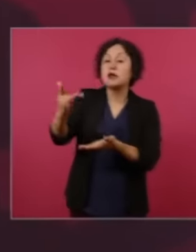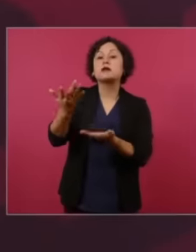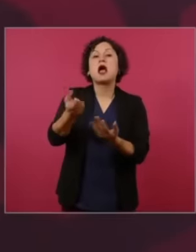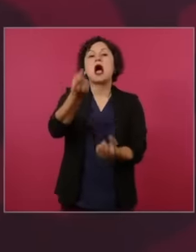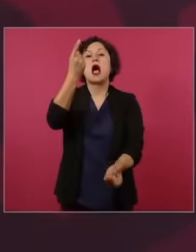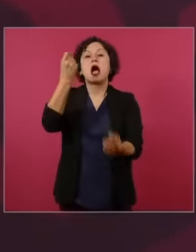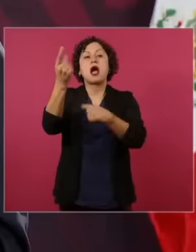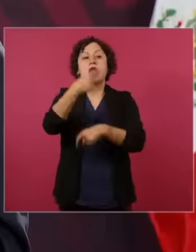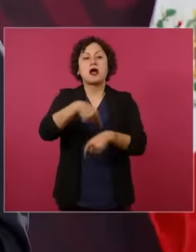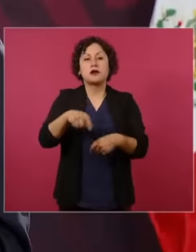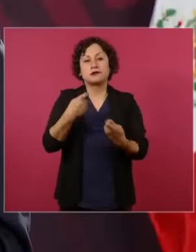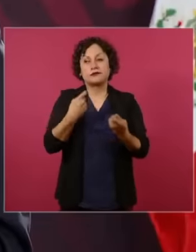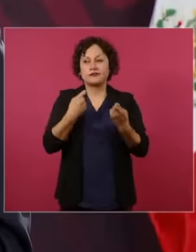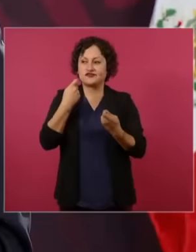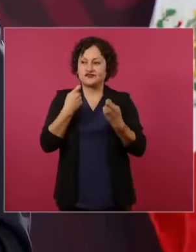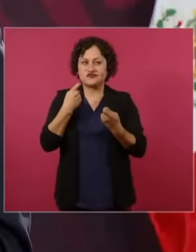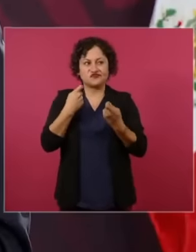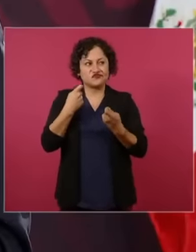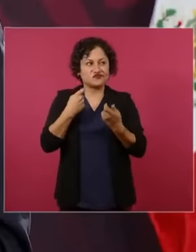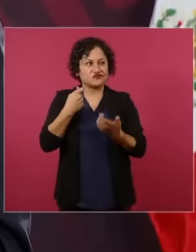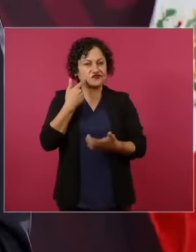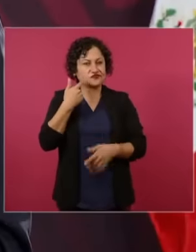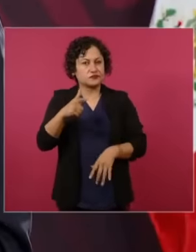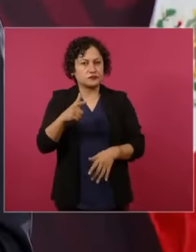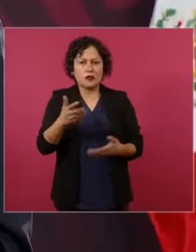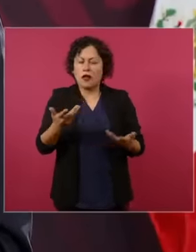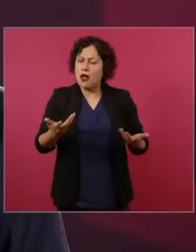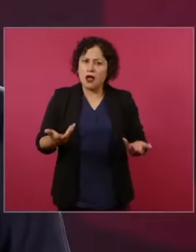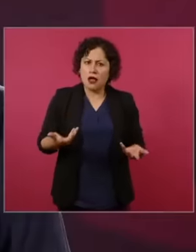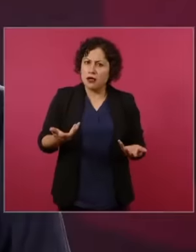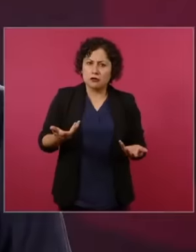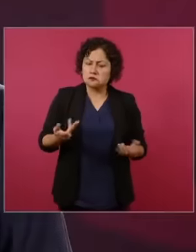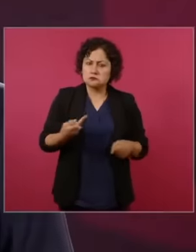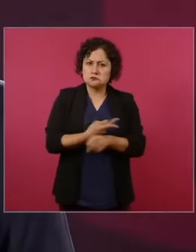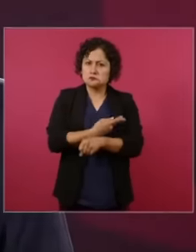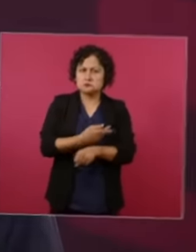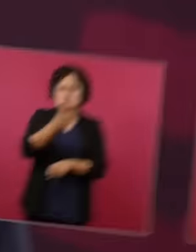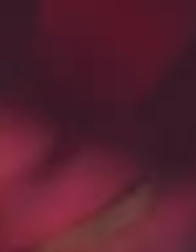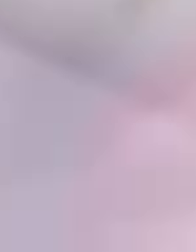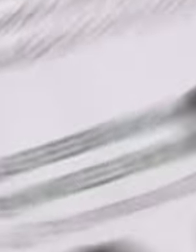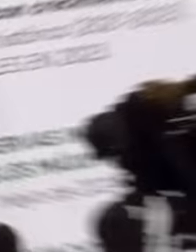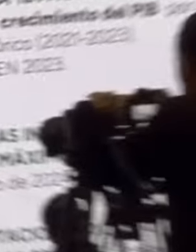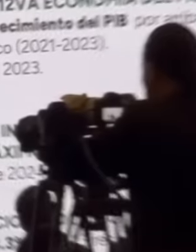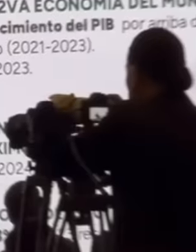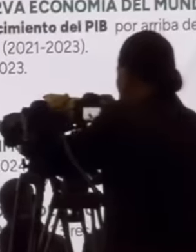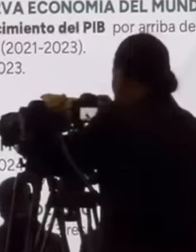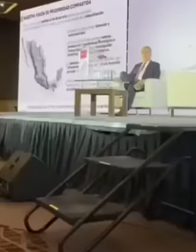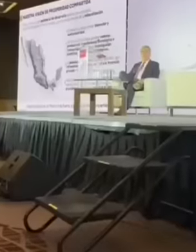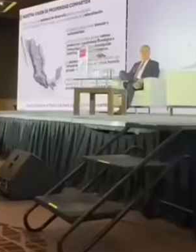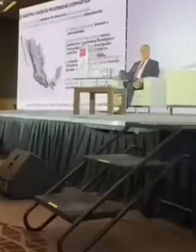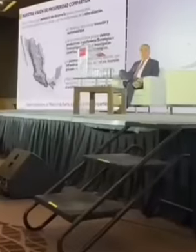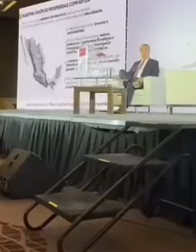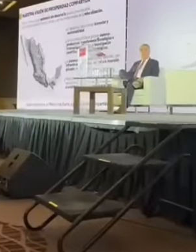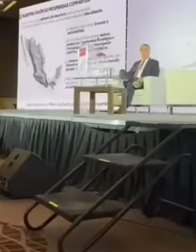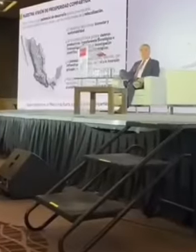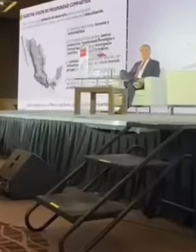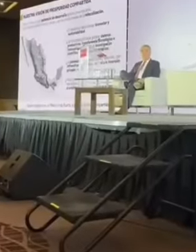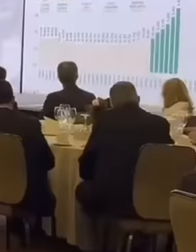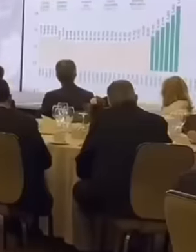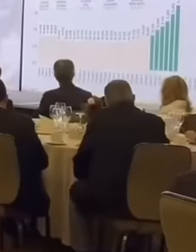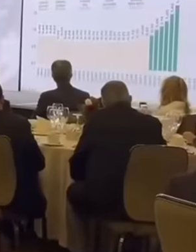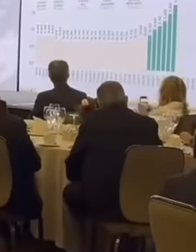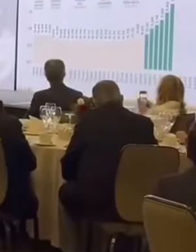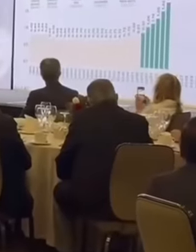su parte, el presidente Andrés Manuel López Obrador aplaude las decisiones de la nueva presidenta de